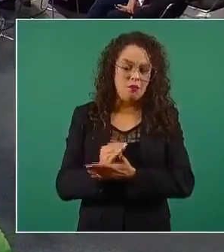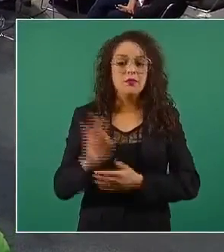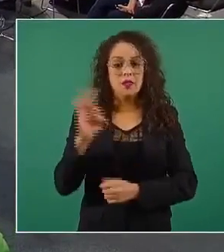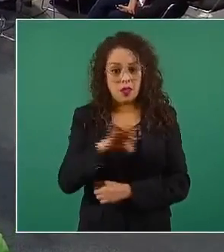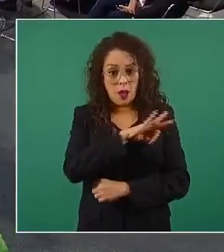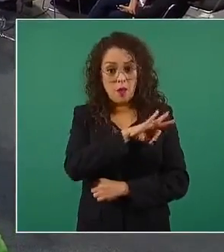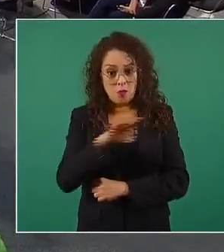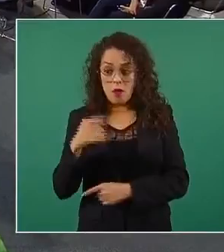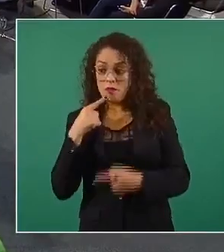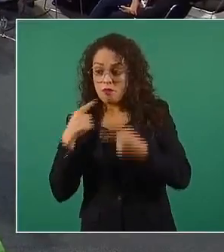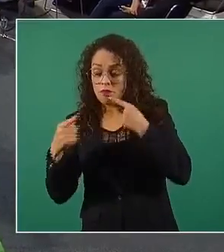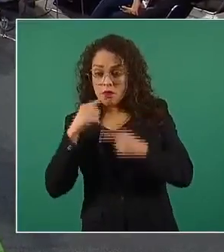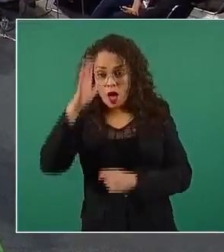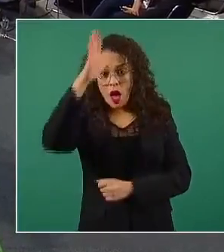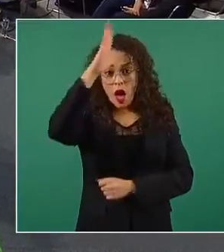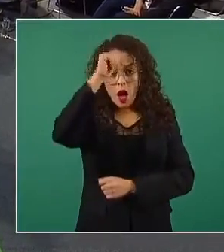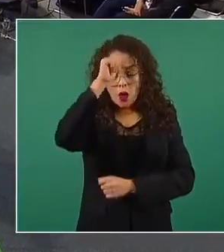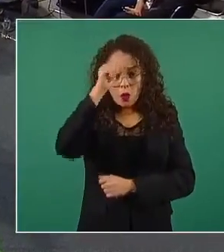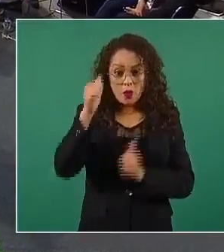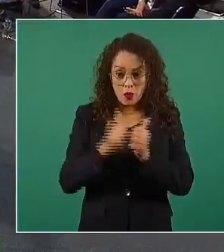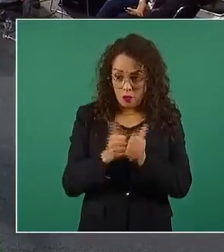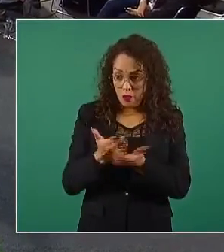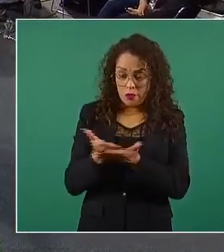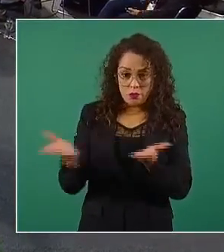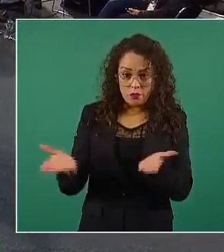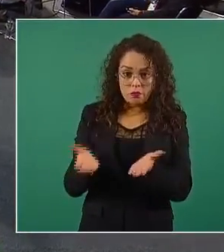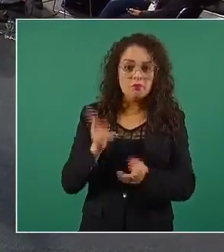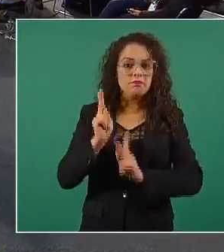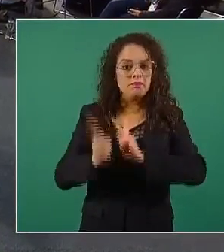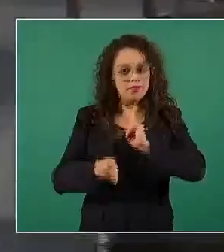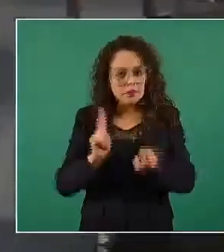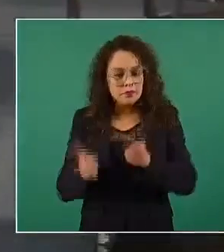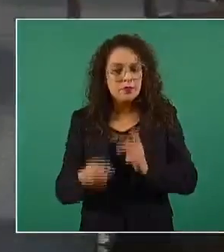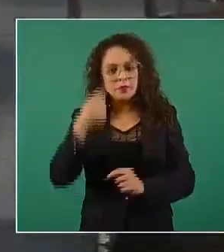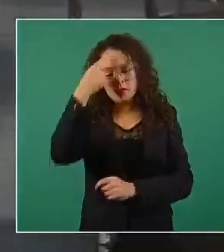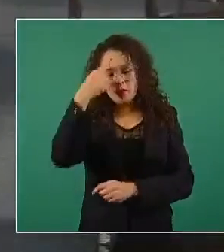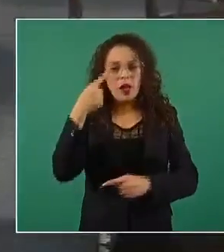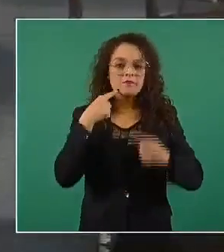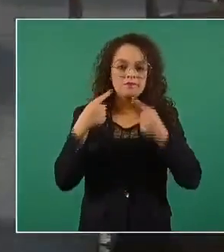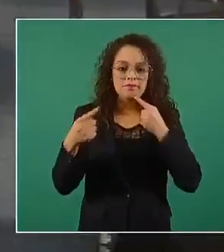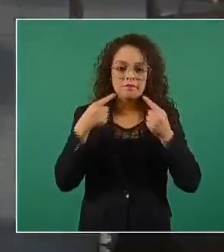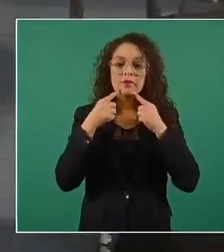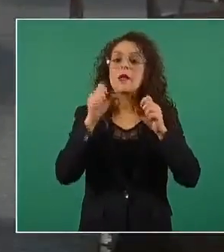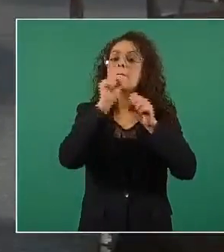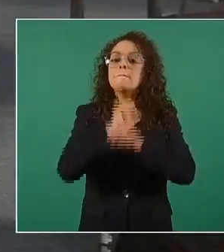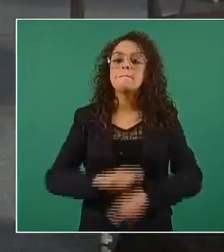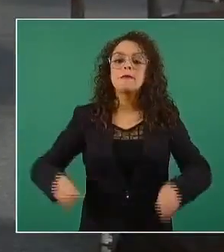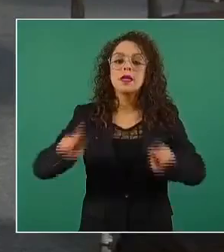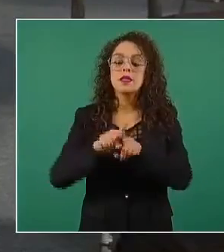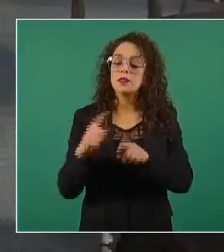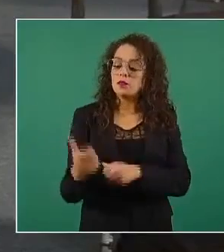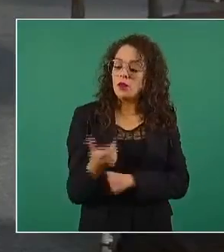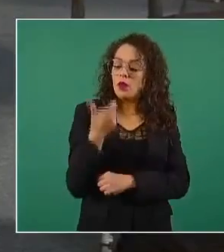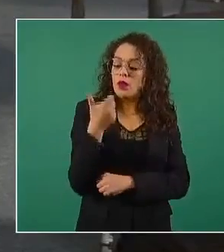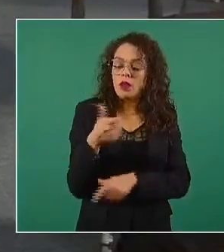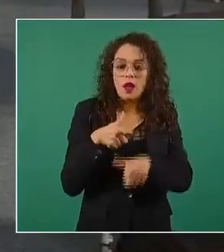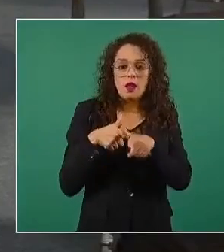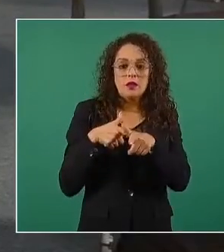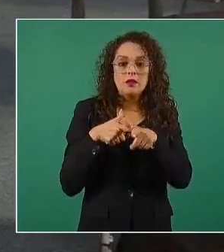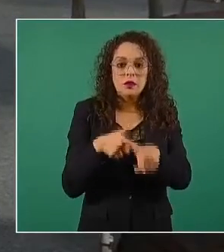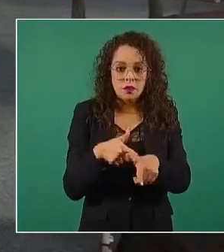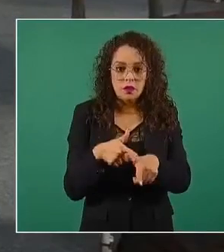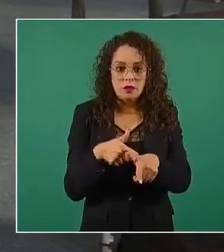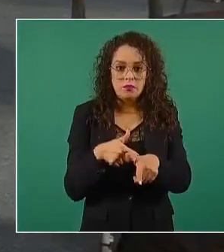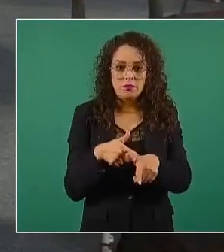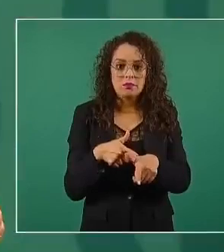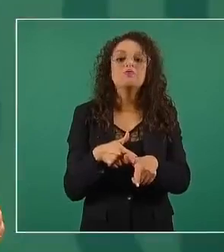un acuerdo con ellos, de hablar con ellos, para que se manejen los mismos precios y así pues haya una situación de